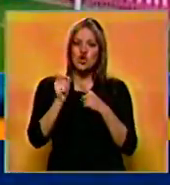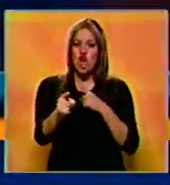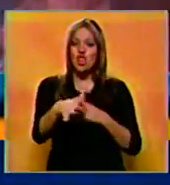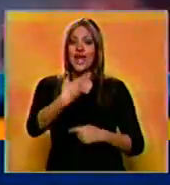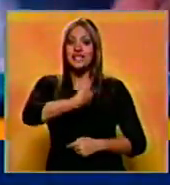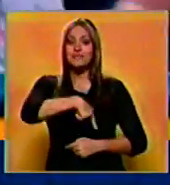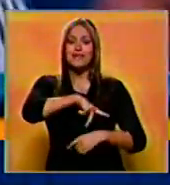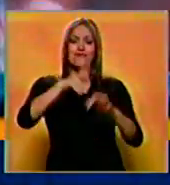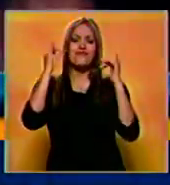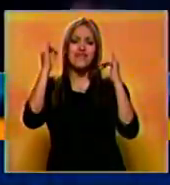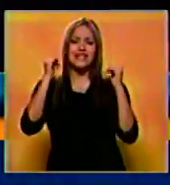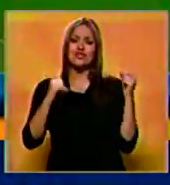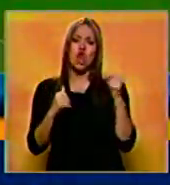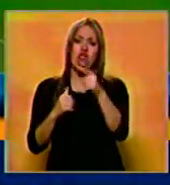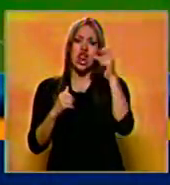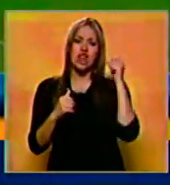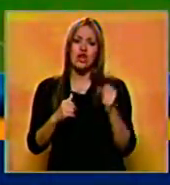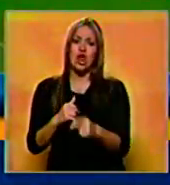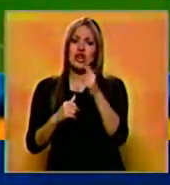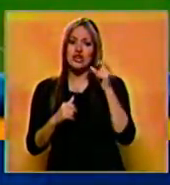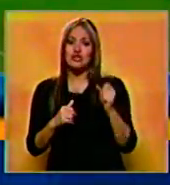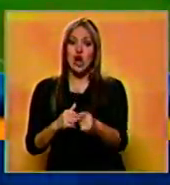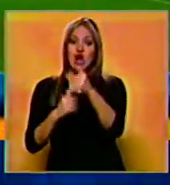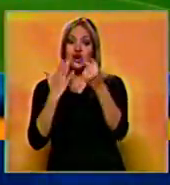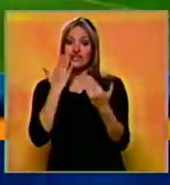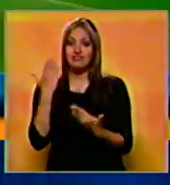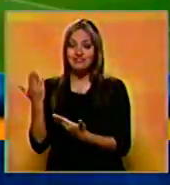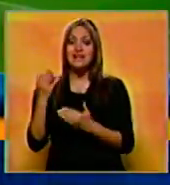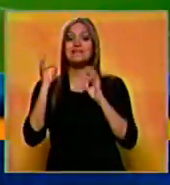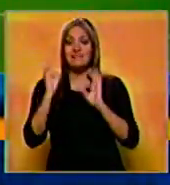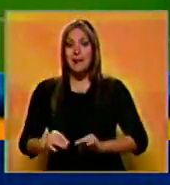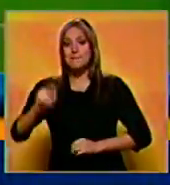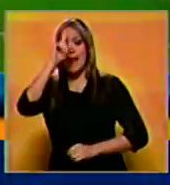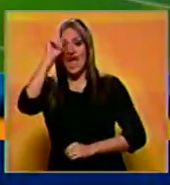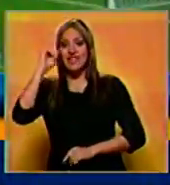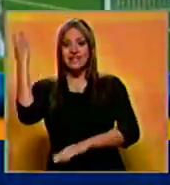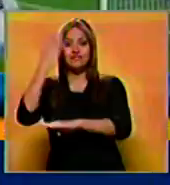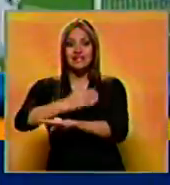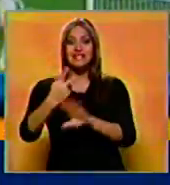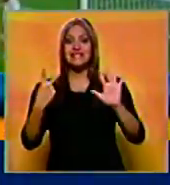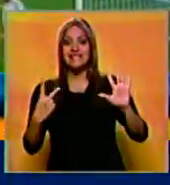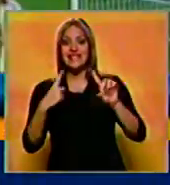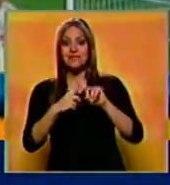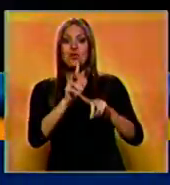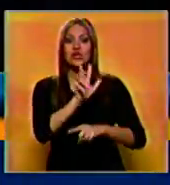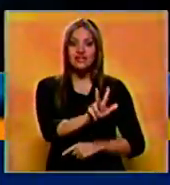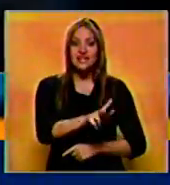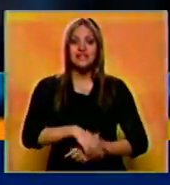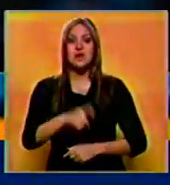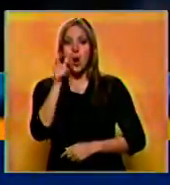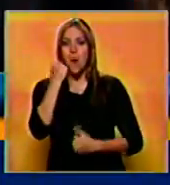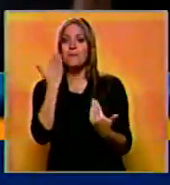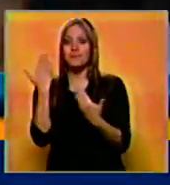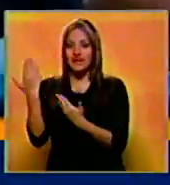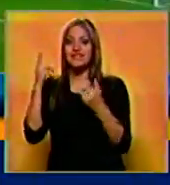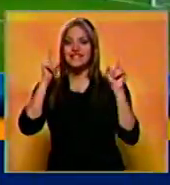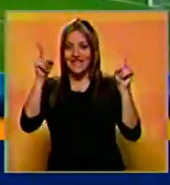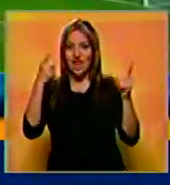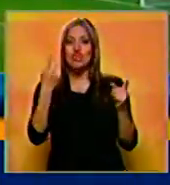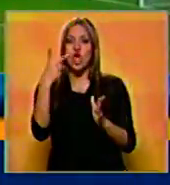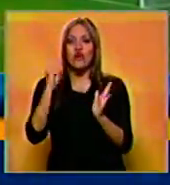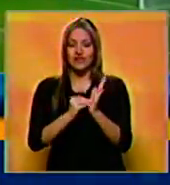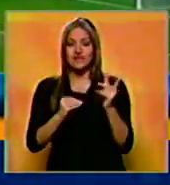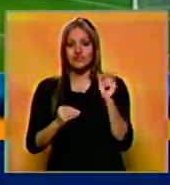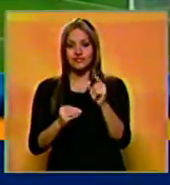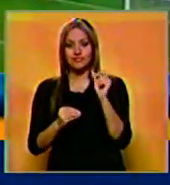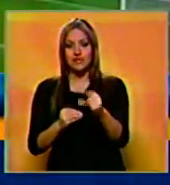España, festival de goles en el Santiago Bernabéu, escenario en el que el Real Madrid arrolló al Sevilla 7-3. Cristiano Ronaldo marcó en 3 ocasiones, una